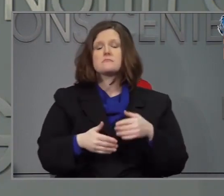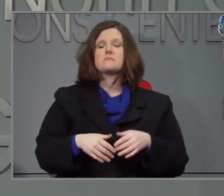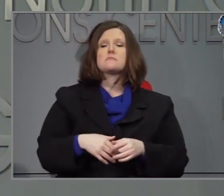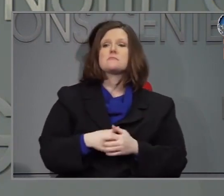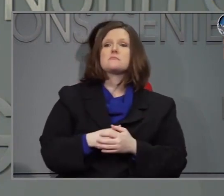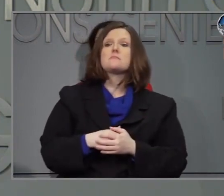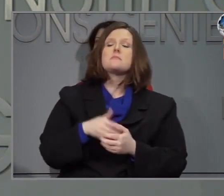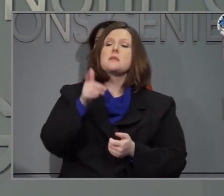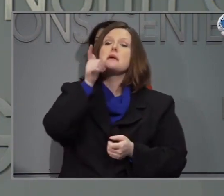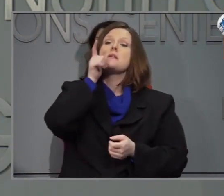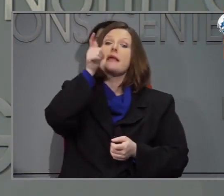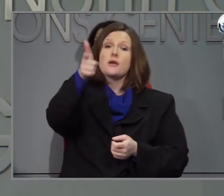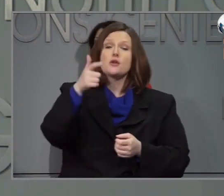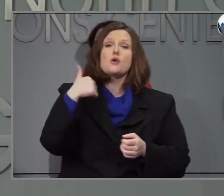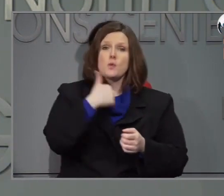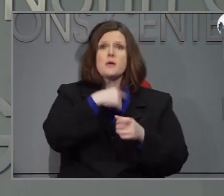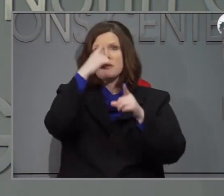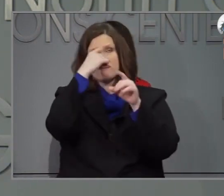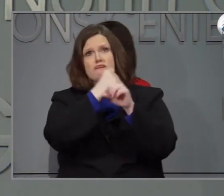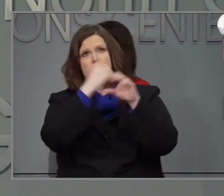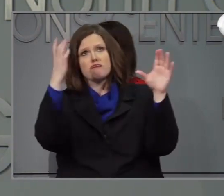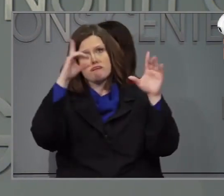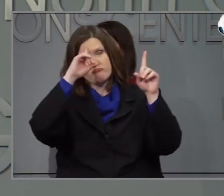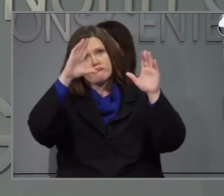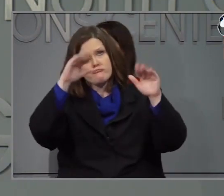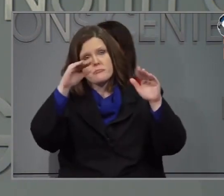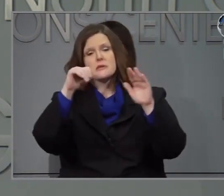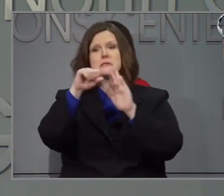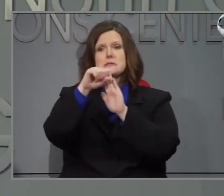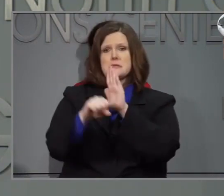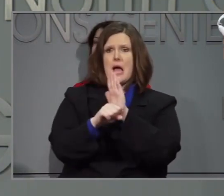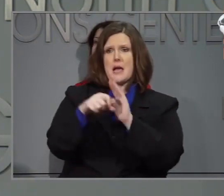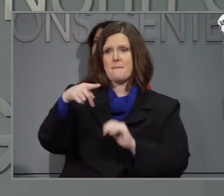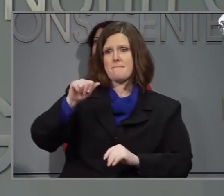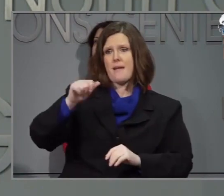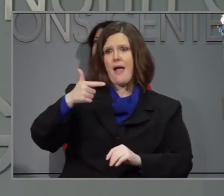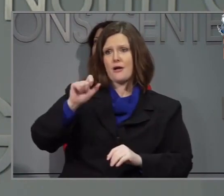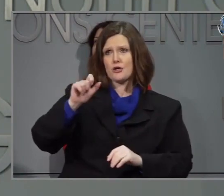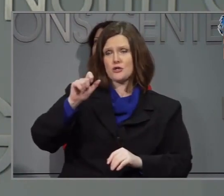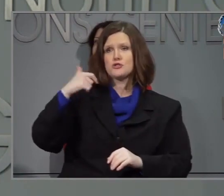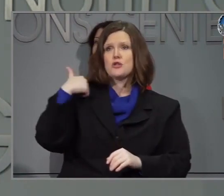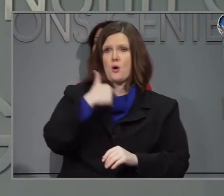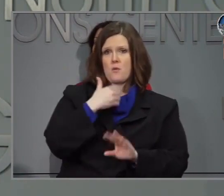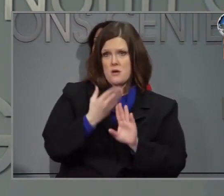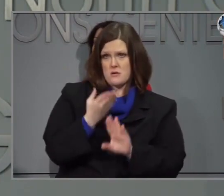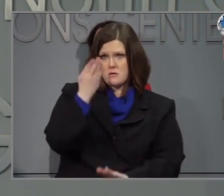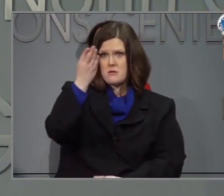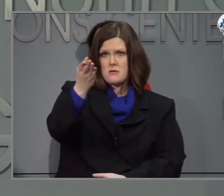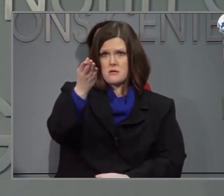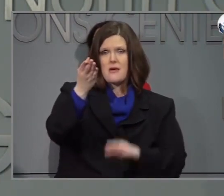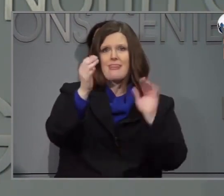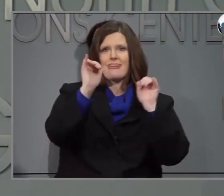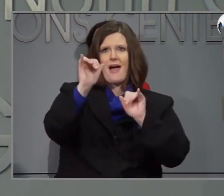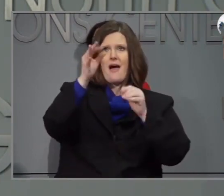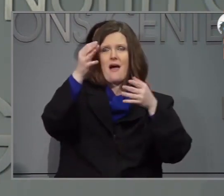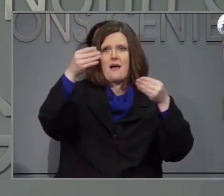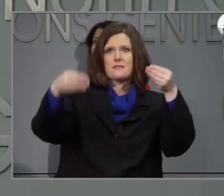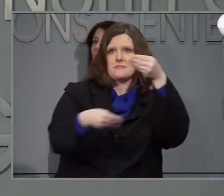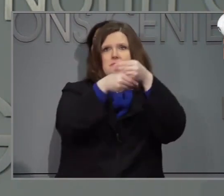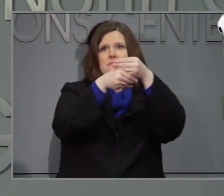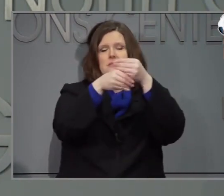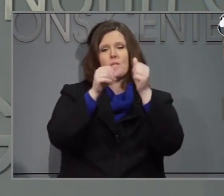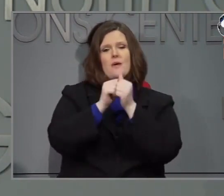tenemos como visión cuando regrese la legislatura tener un paquete estatal que va a suplementar el paquete